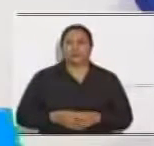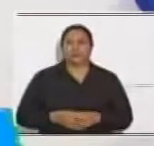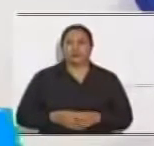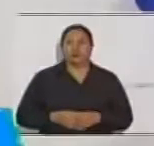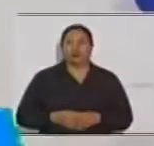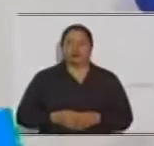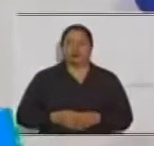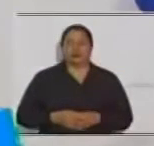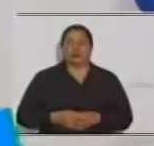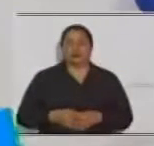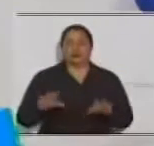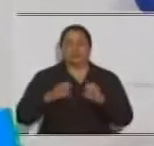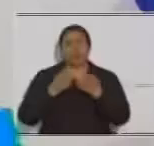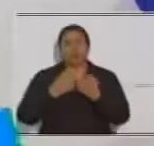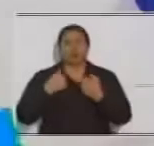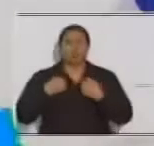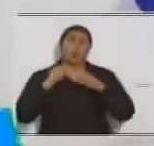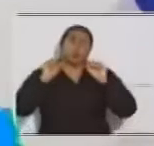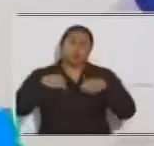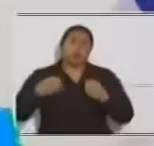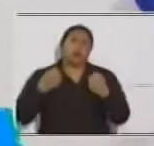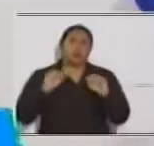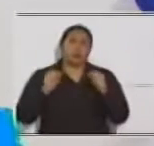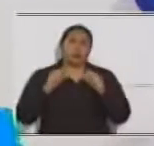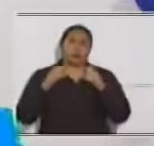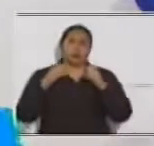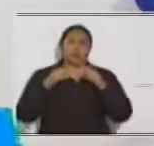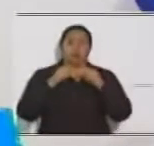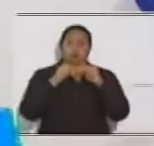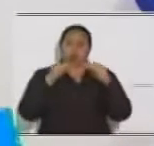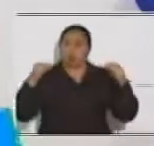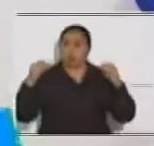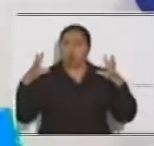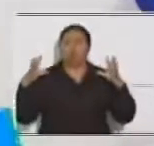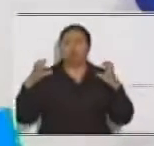¿Será entonces que puedo hacer esto con la lana?